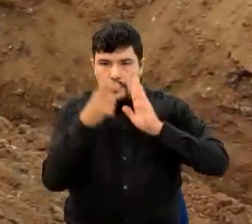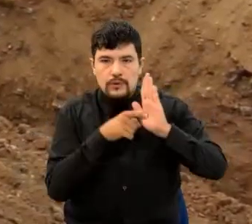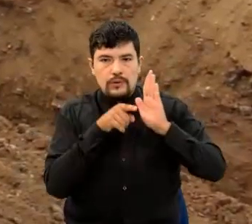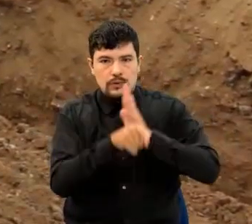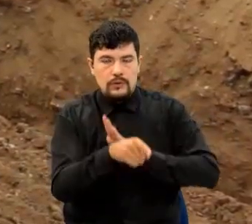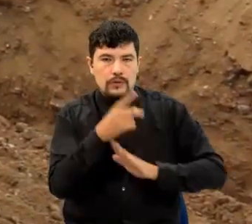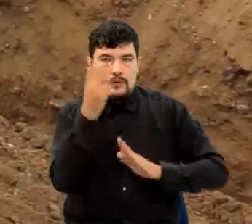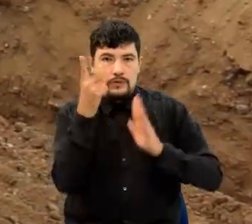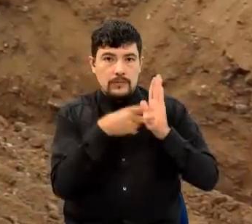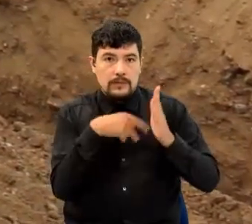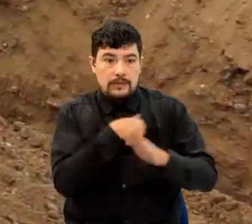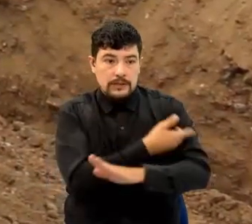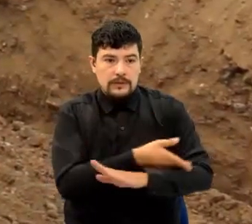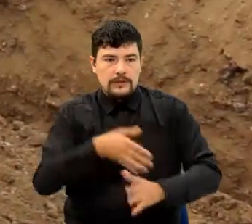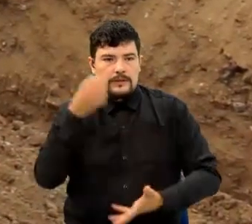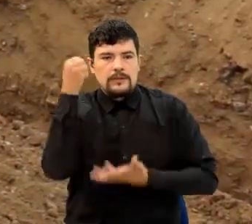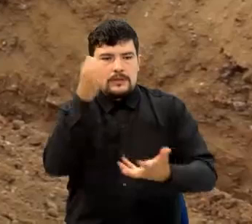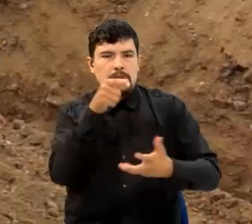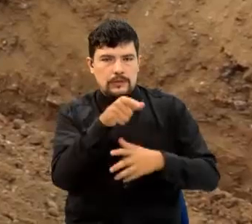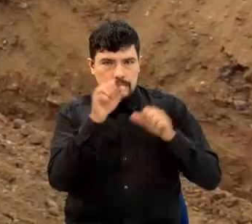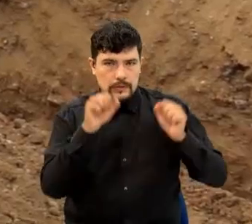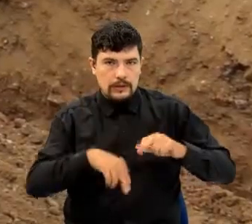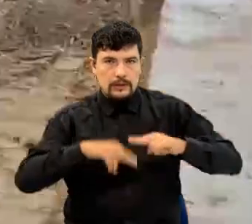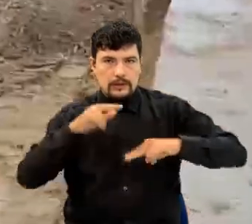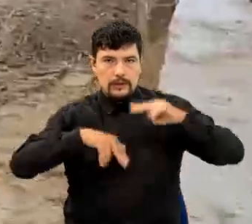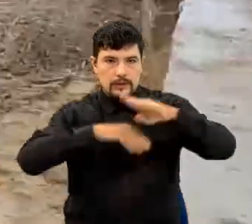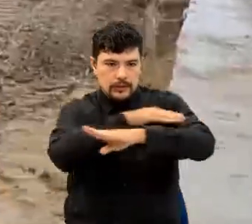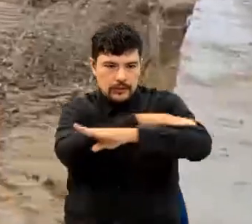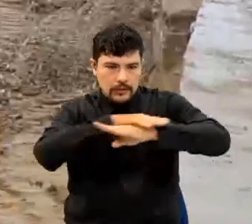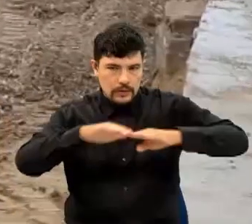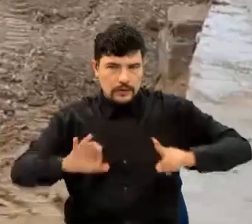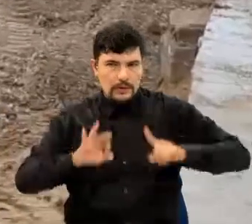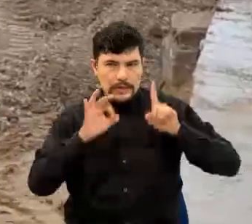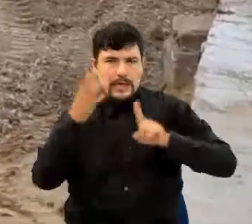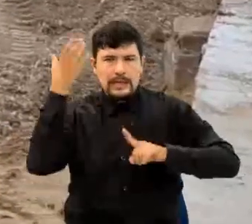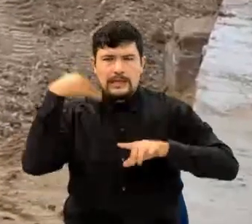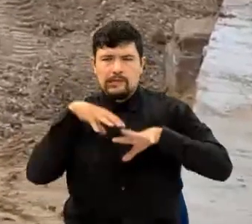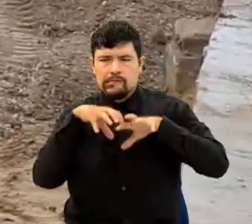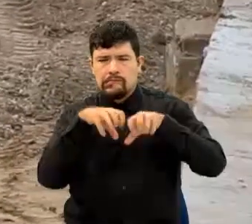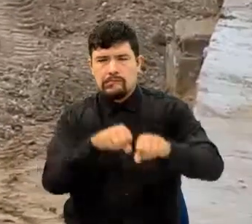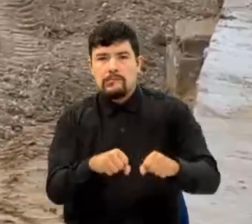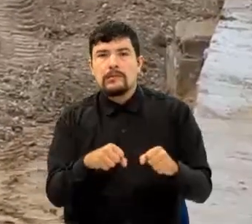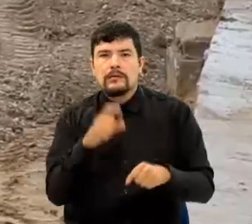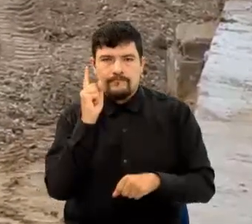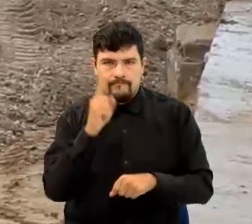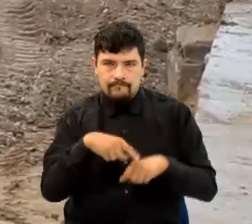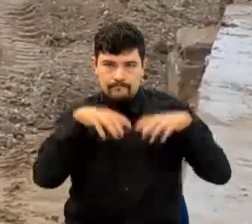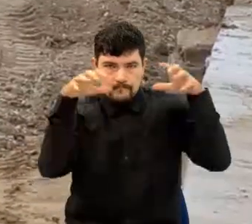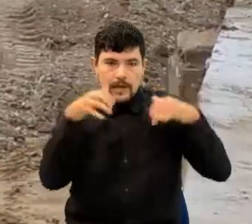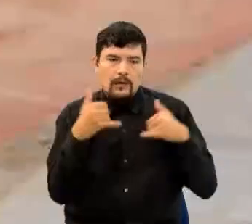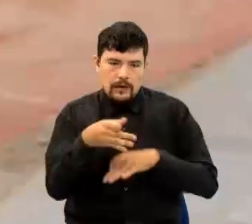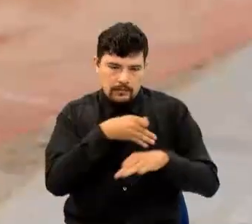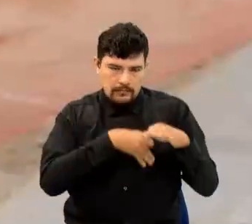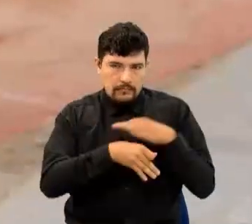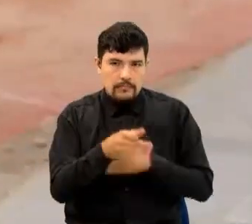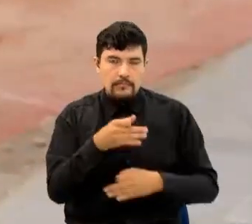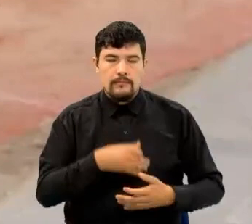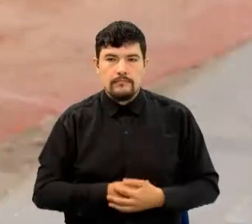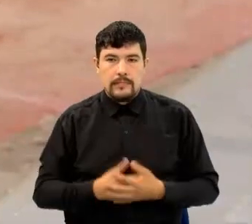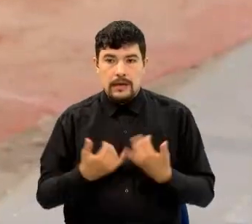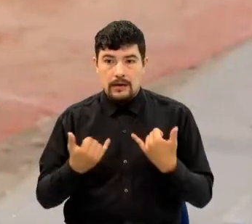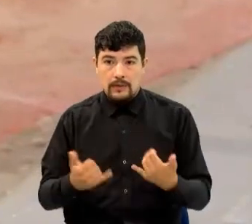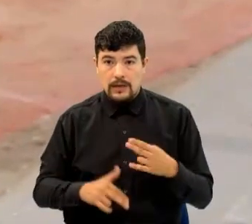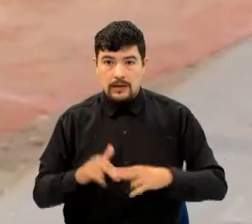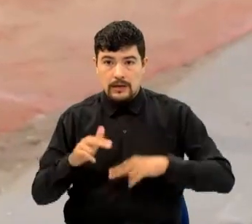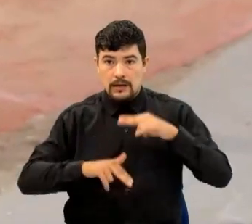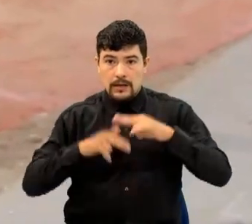de 2.000 millones de pesos para la adecuación del tramo bastante deteriorado por los efectos de la ola invernal. Pues los arreglos que están